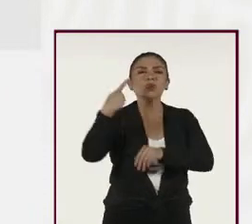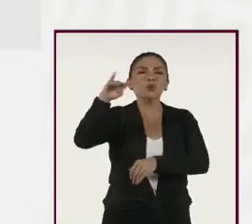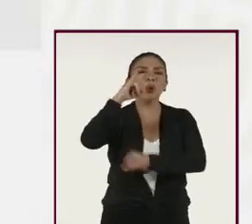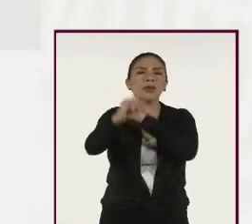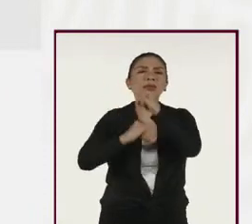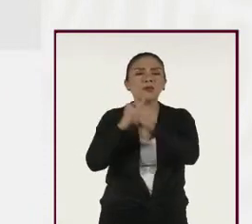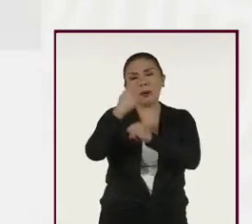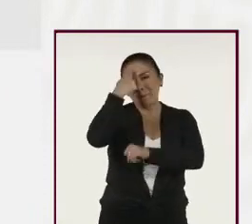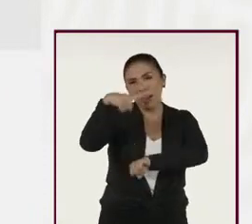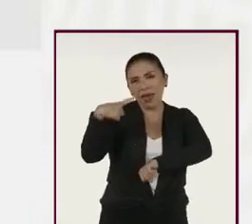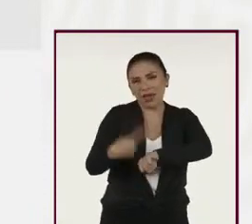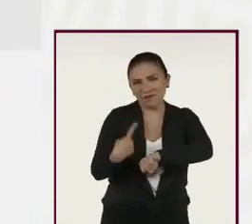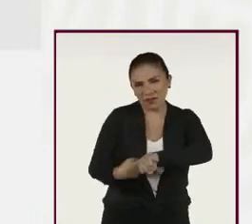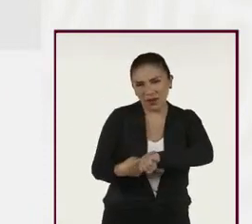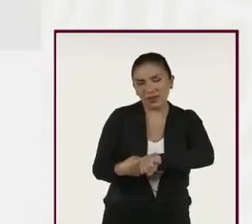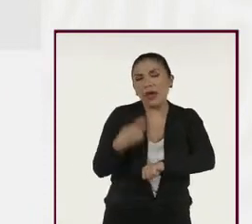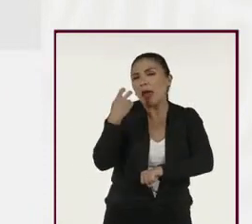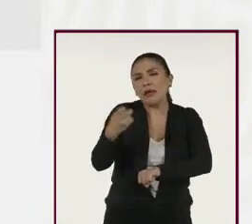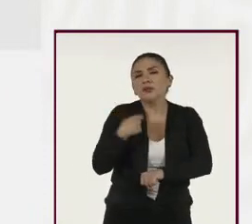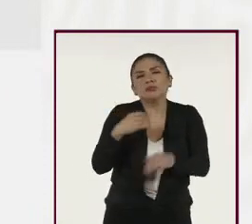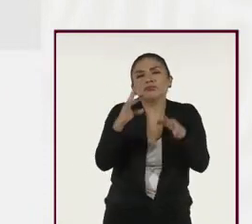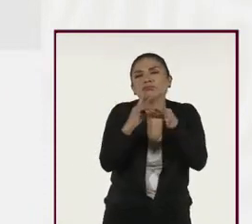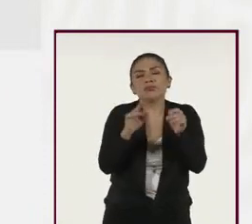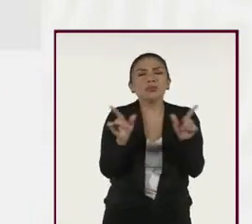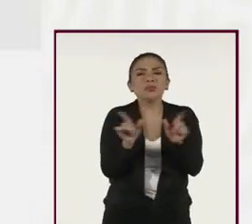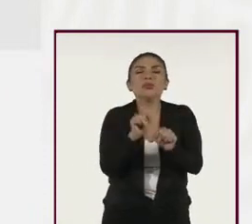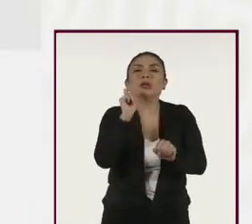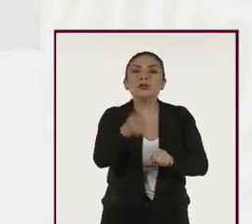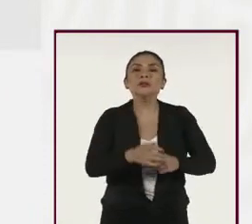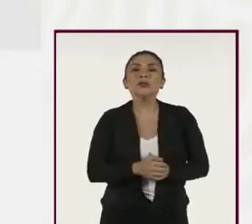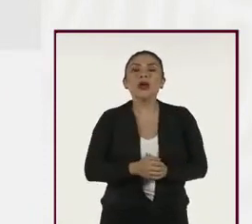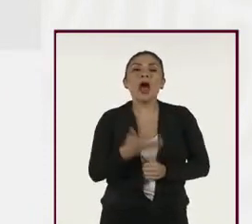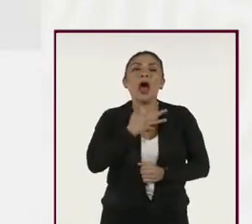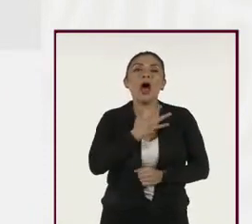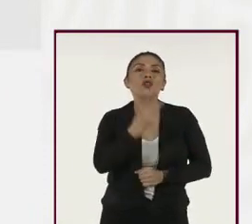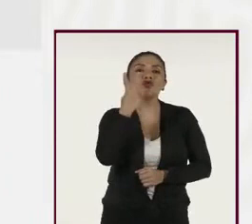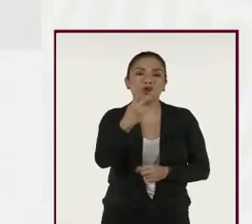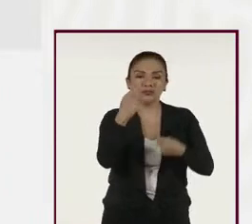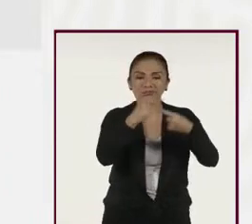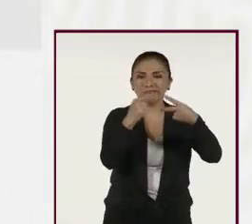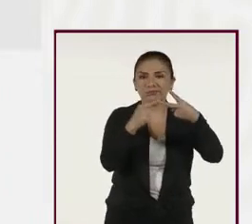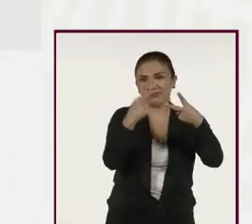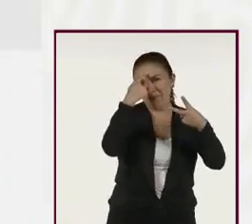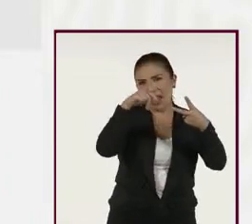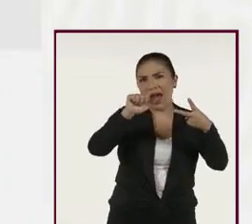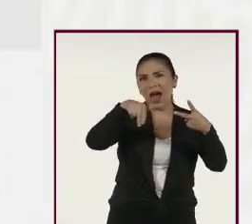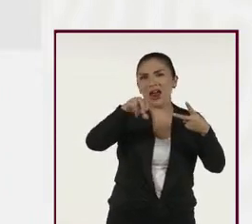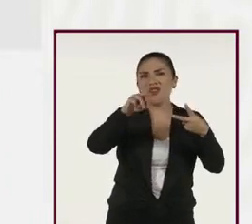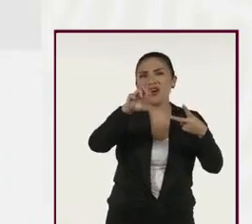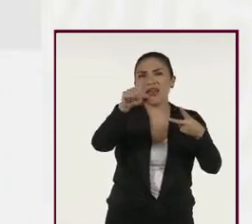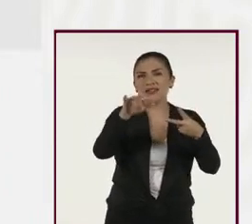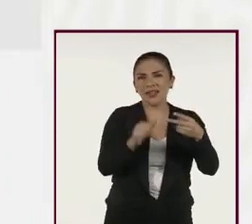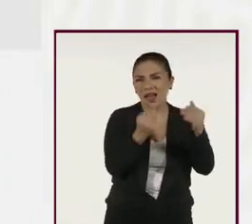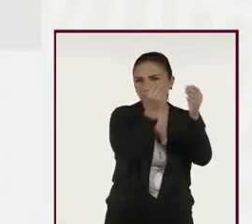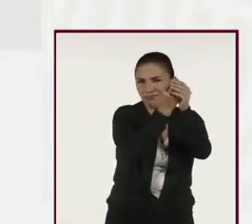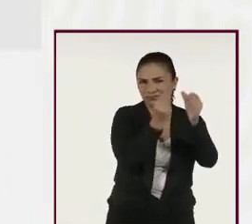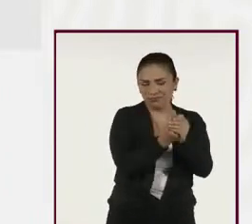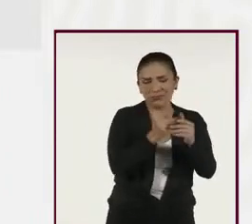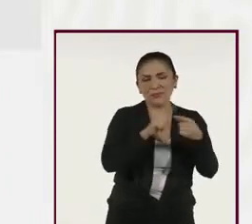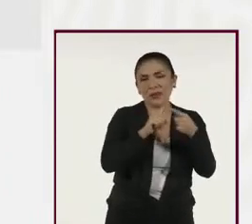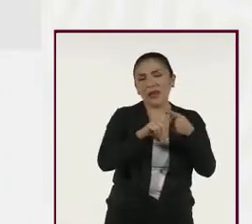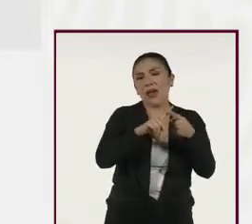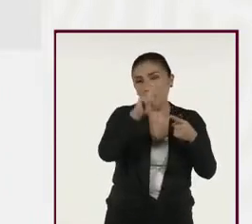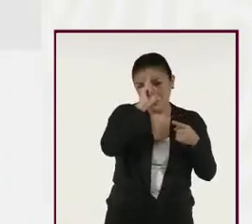de Enfermedades, donde lo que quisiera nada más que retomáramos son estos dos tipos de anorexia que existen, que es la restrictiva y la